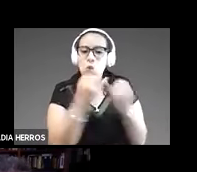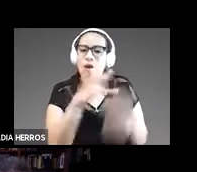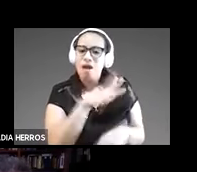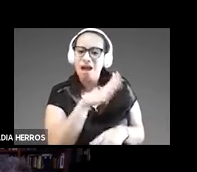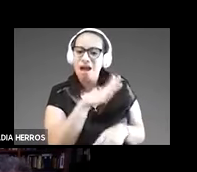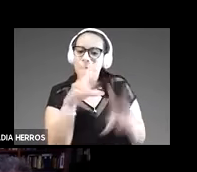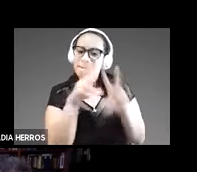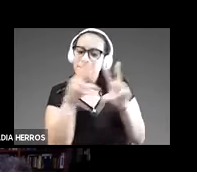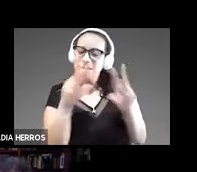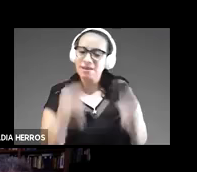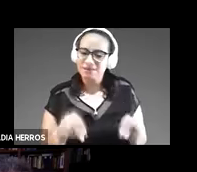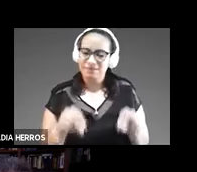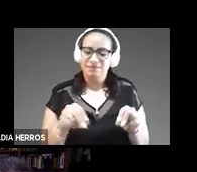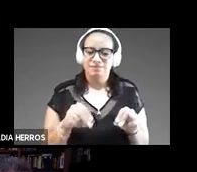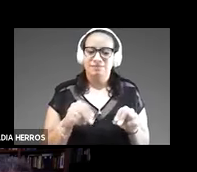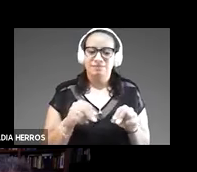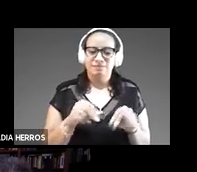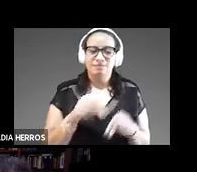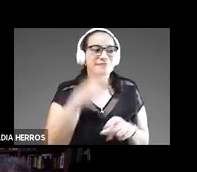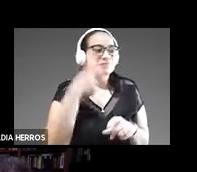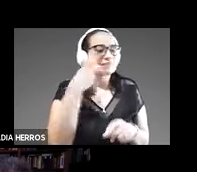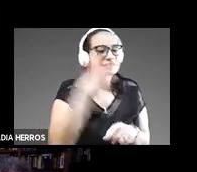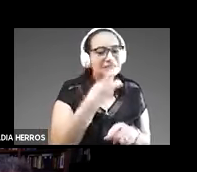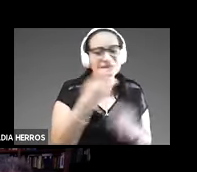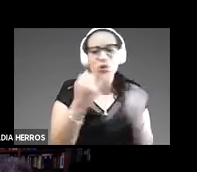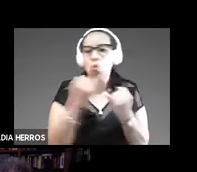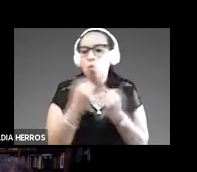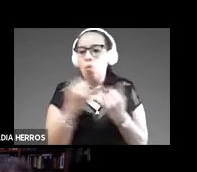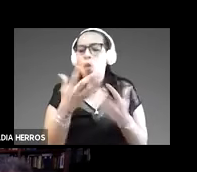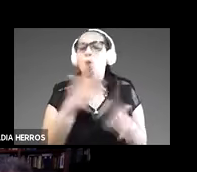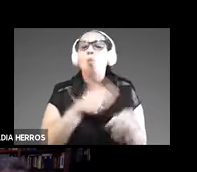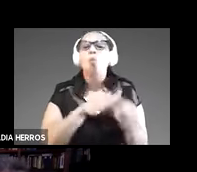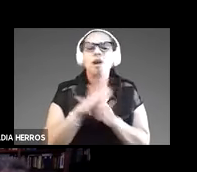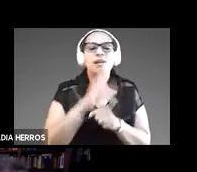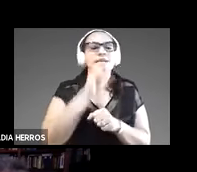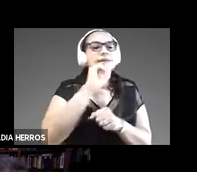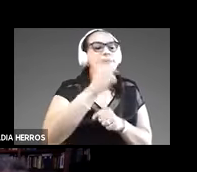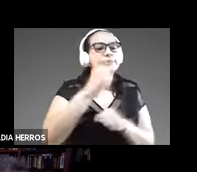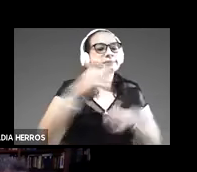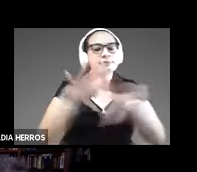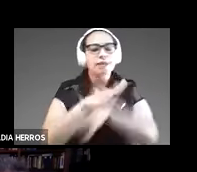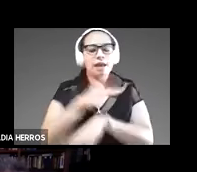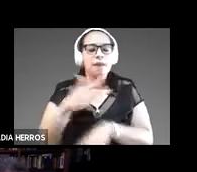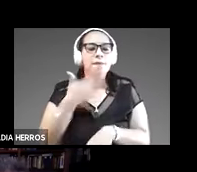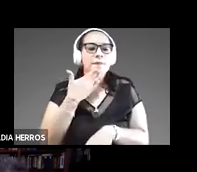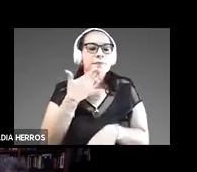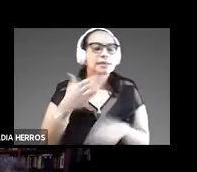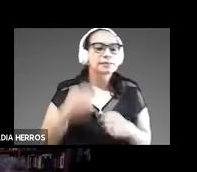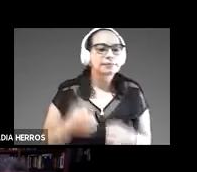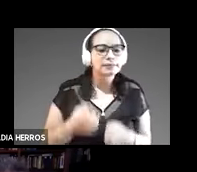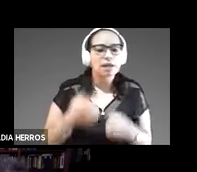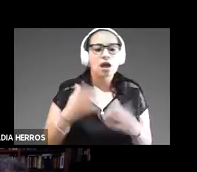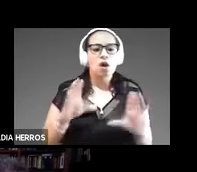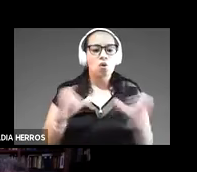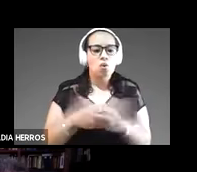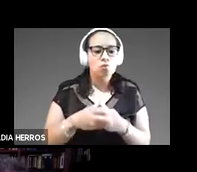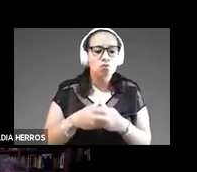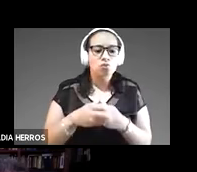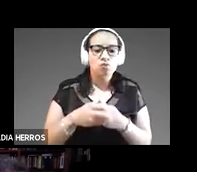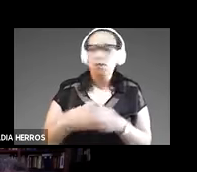¿no? Digamos, ahí también se juega la resignificación del bienestar comunitario. Con esto quiero